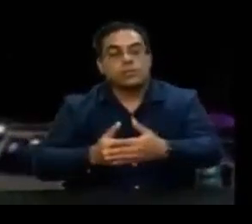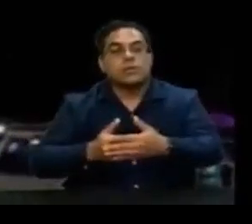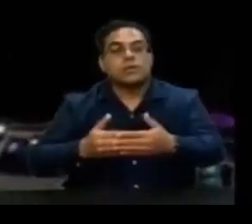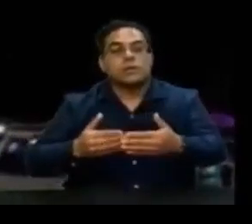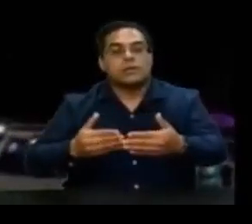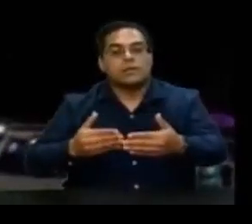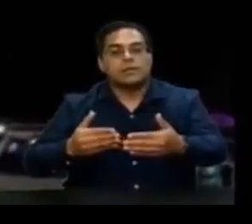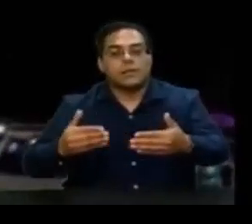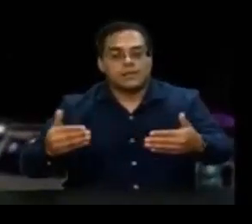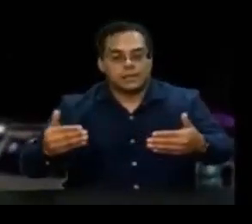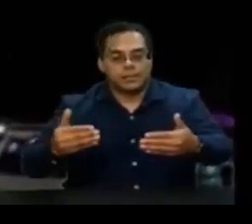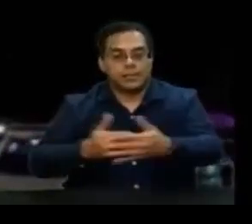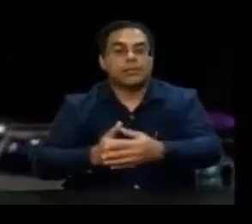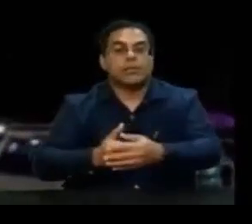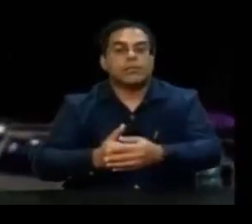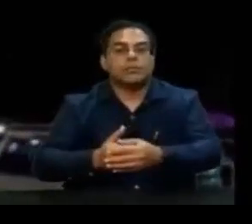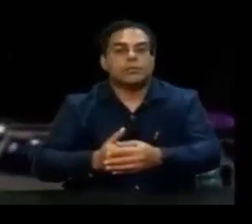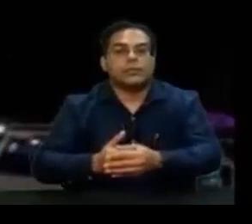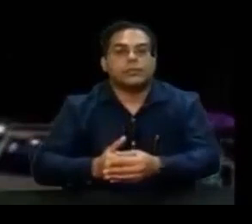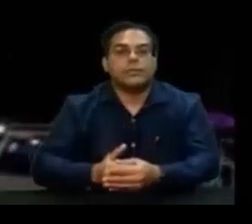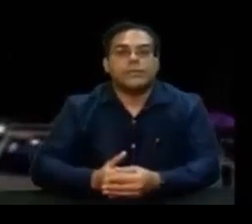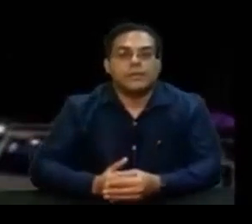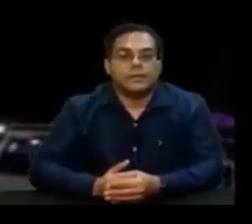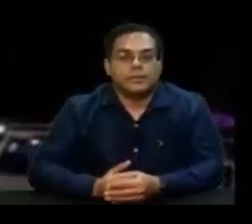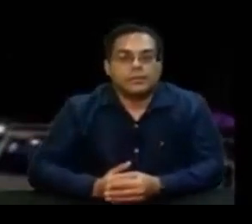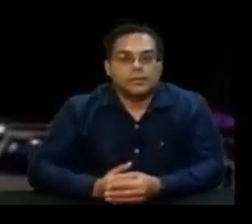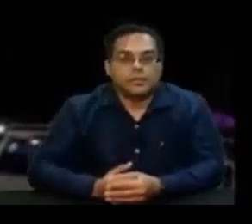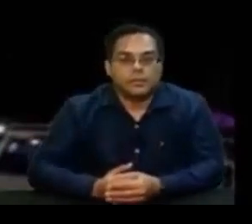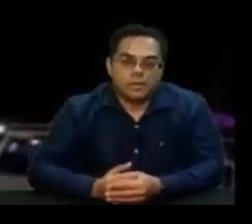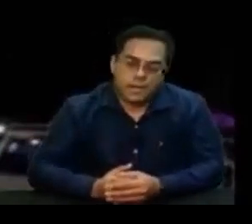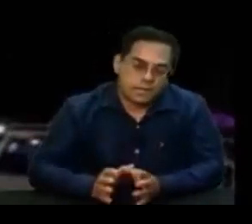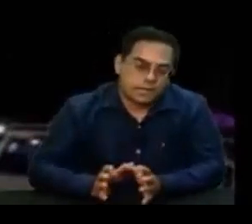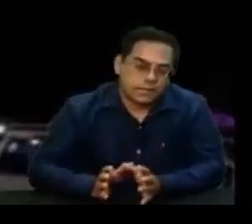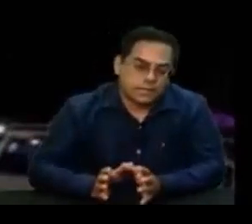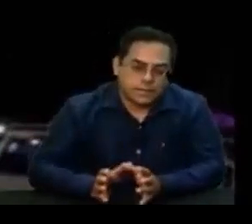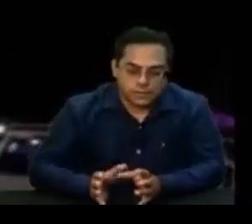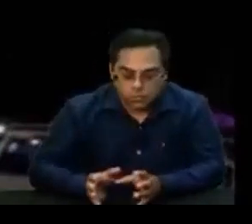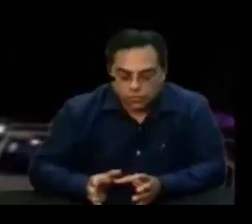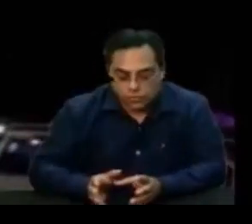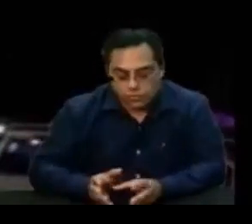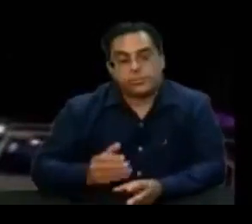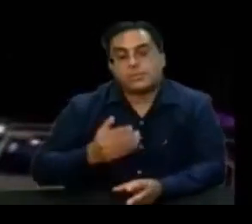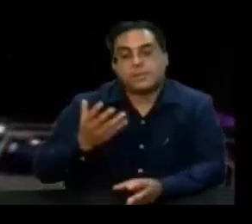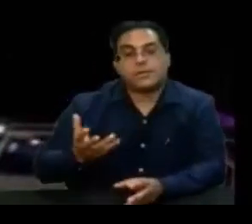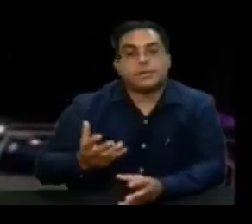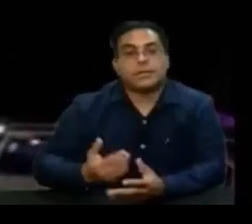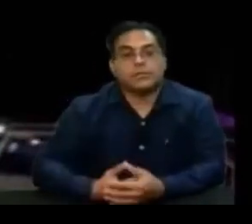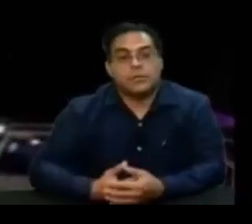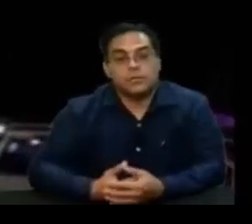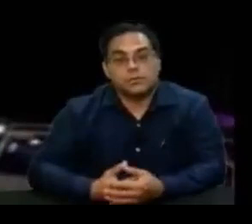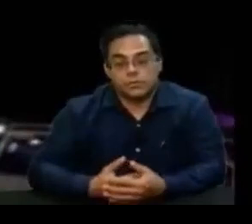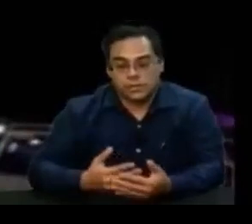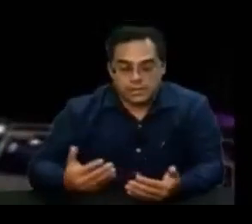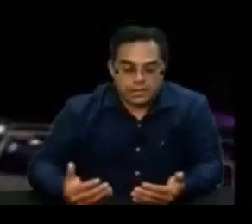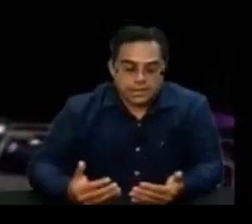esto sea de menor tamaño posible, ¿no? Entonces, hay veces que esto no es posible porque se pierden segmentos de